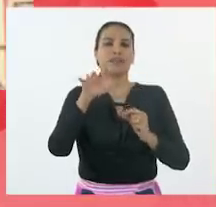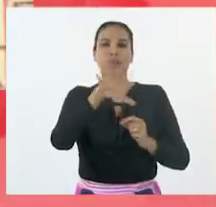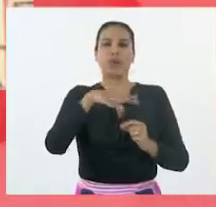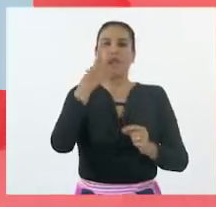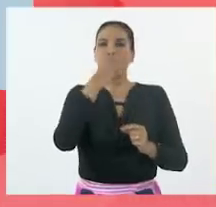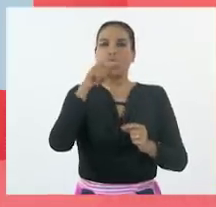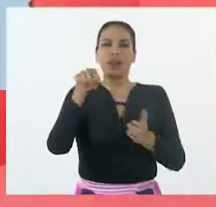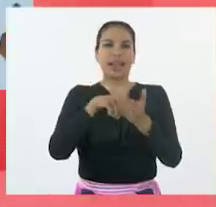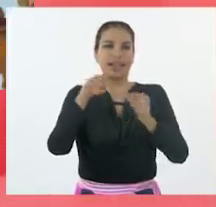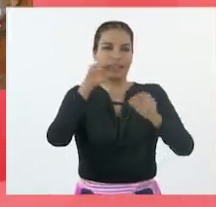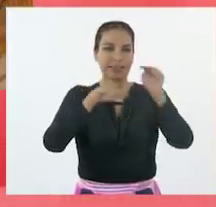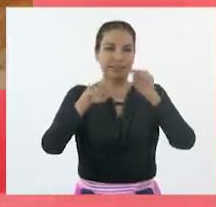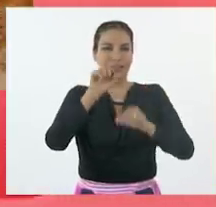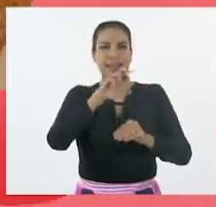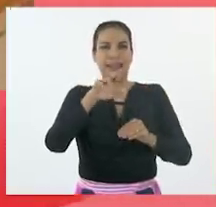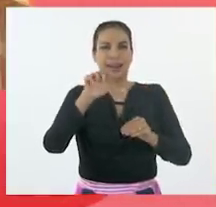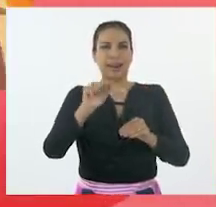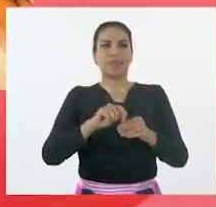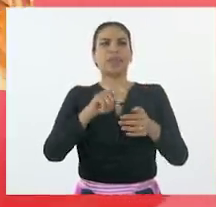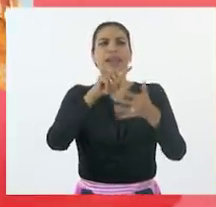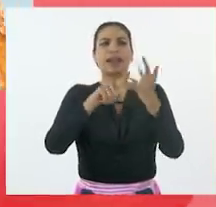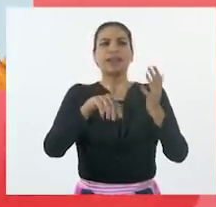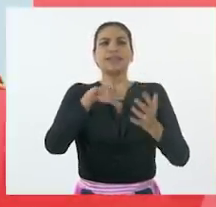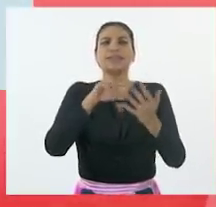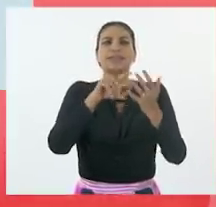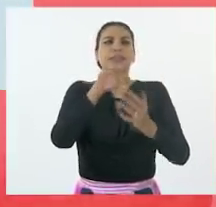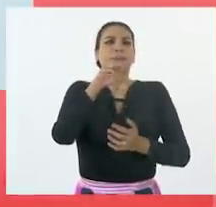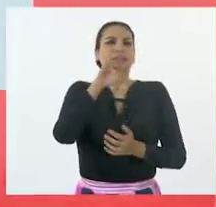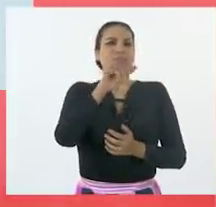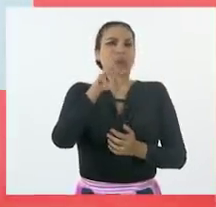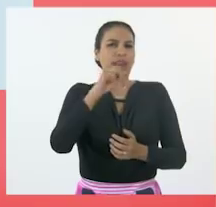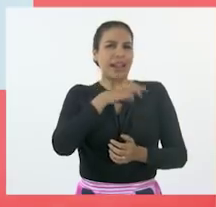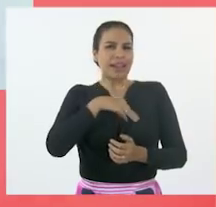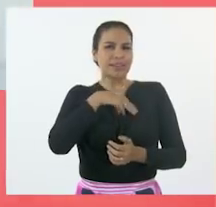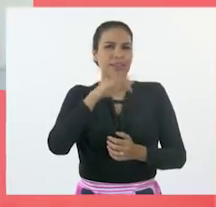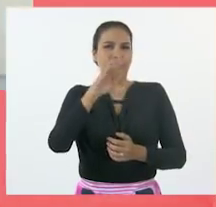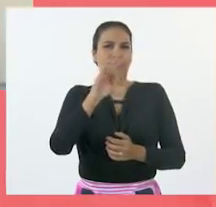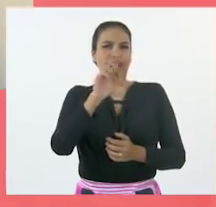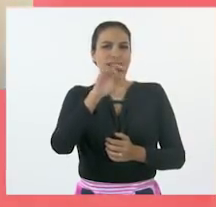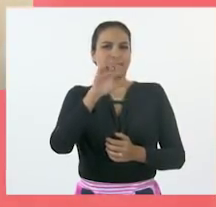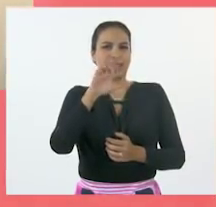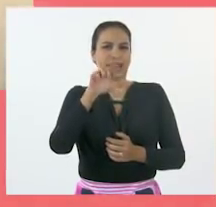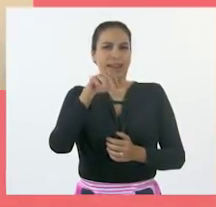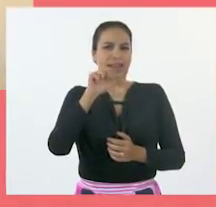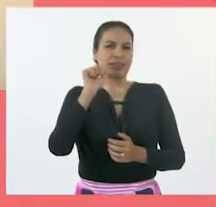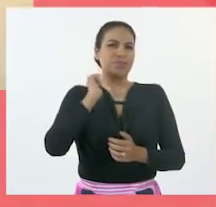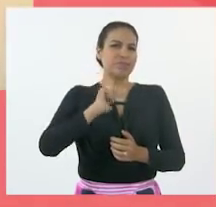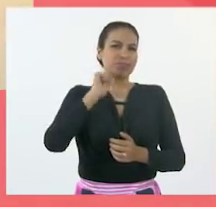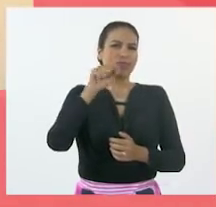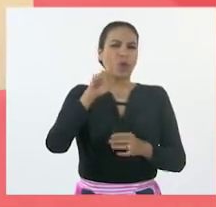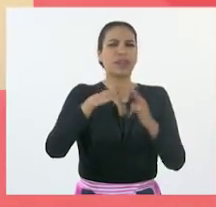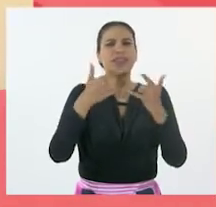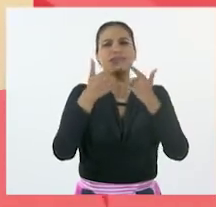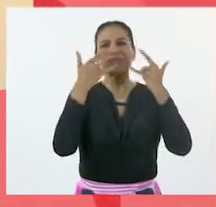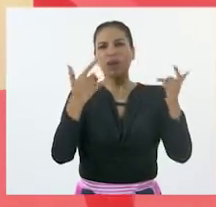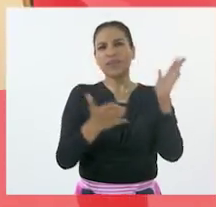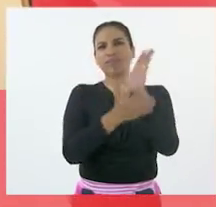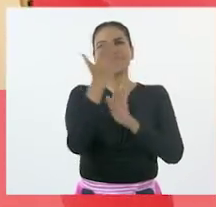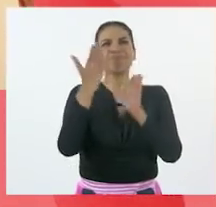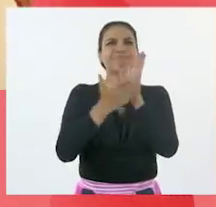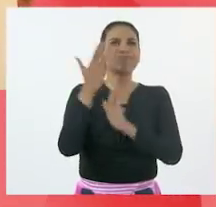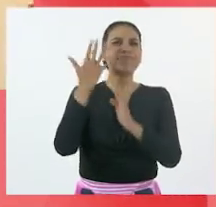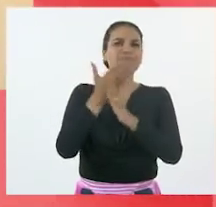Gorda. Estas 5 misiones franciscanas son un verdadero encuentro tanto por su historia como por su creación